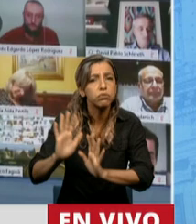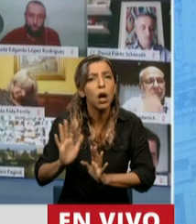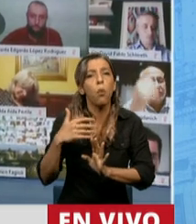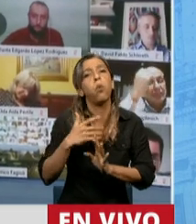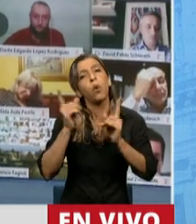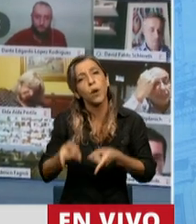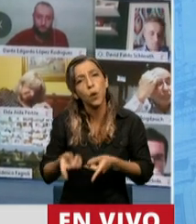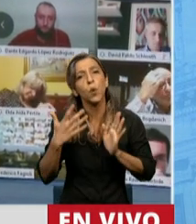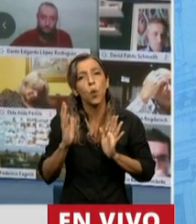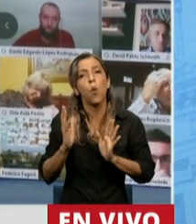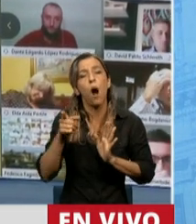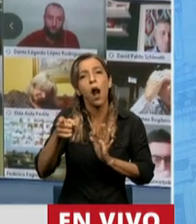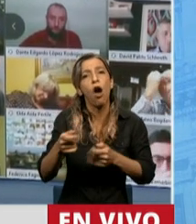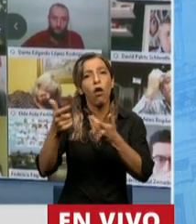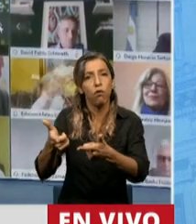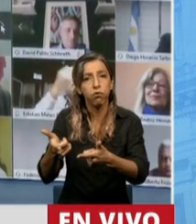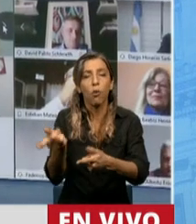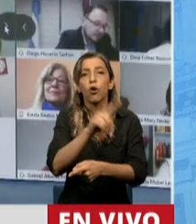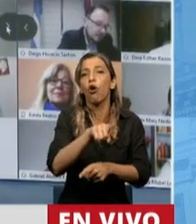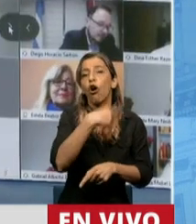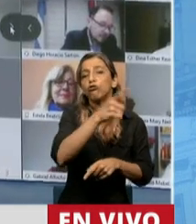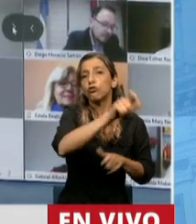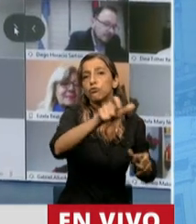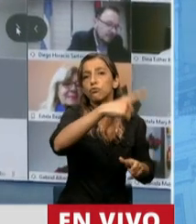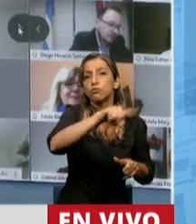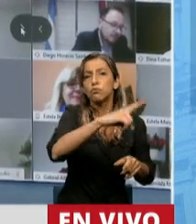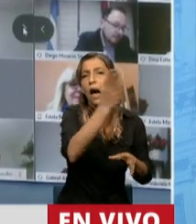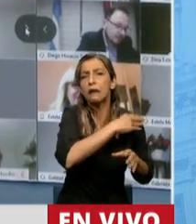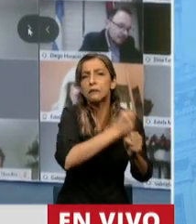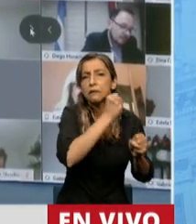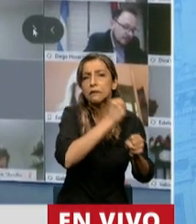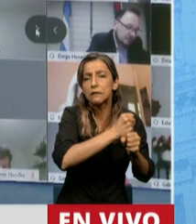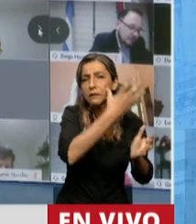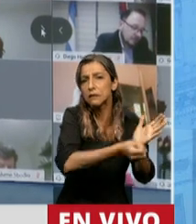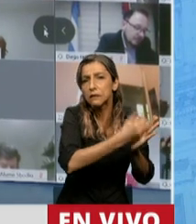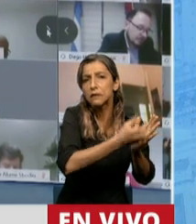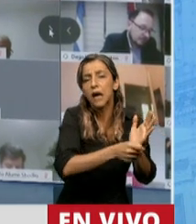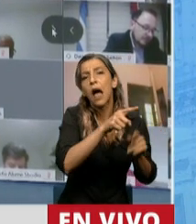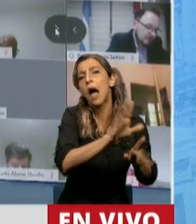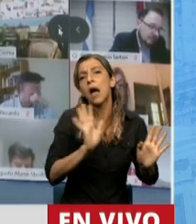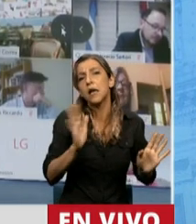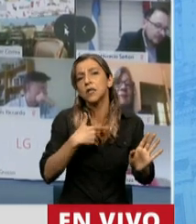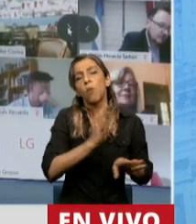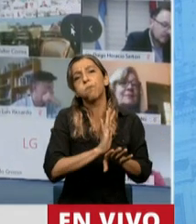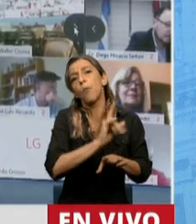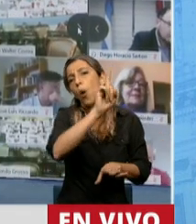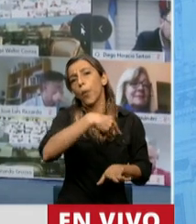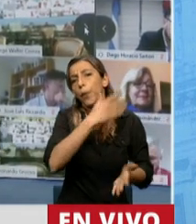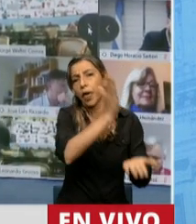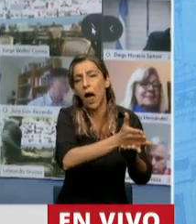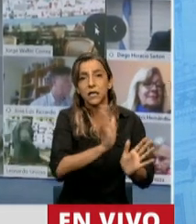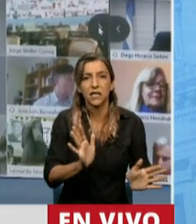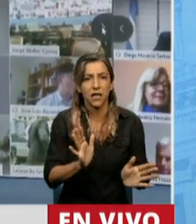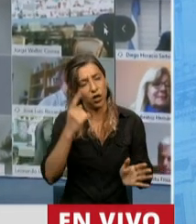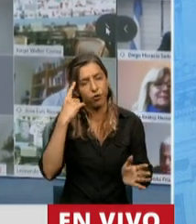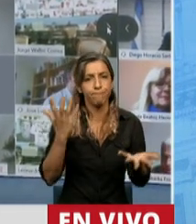pesos esos no me votaron no le regalé yo la no me saqué la foto regalándole la moratoria tradicional a eso los castigo es es un poco una lógica